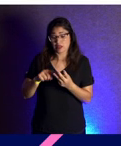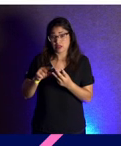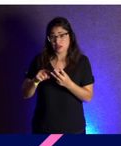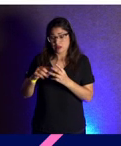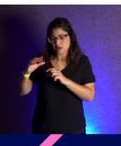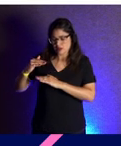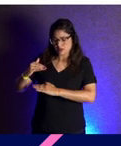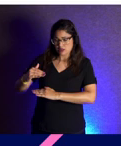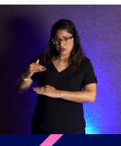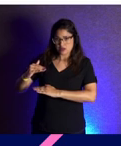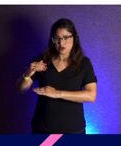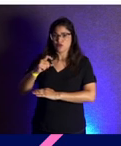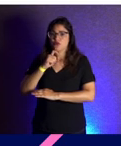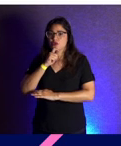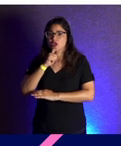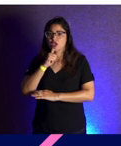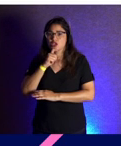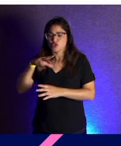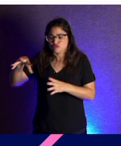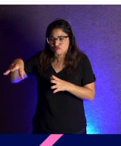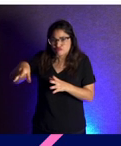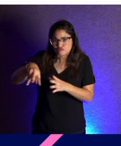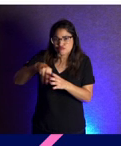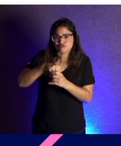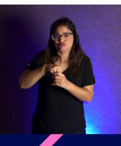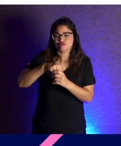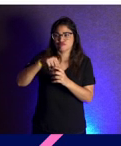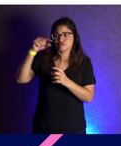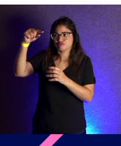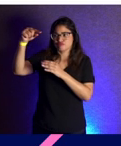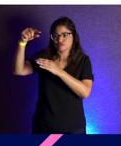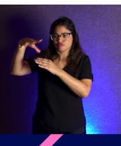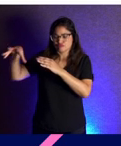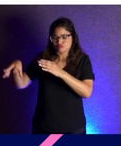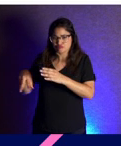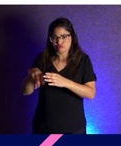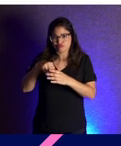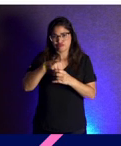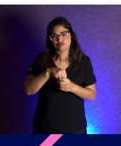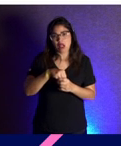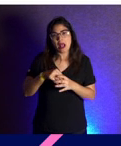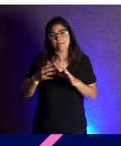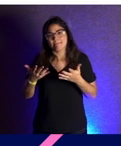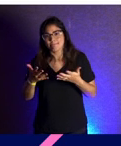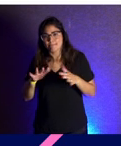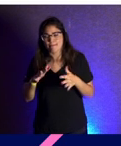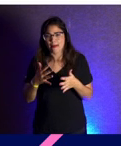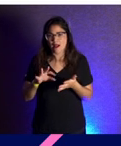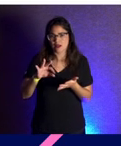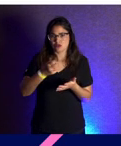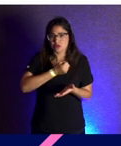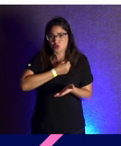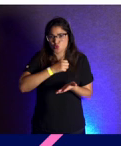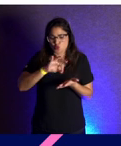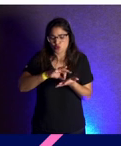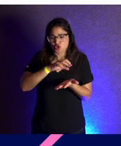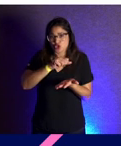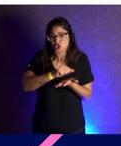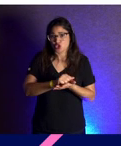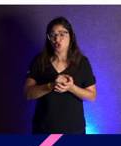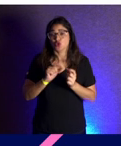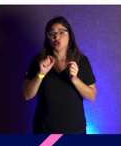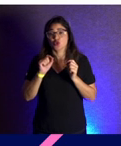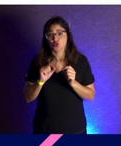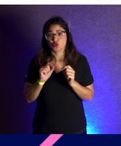incluimos los dos grupos. Y además estimamos la cantidad de registros que salieron afuera,